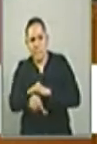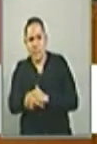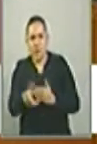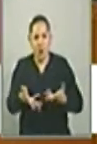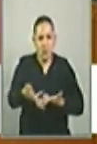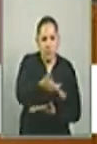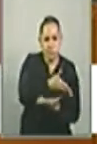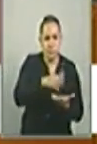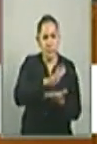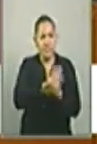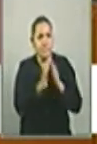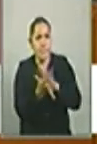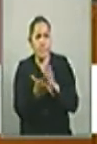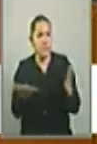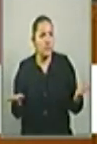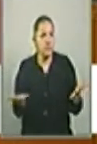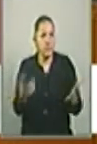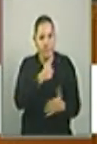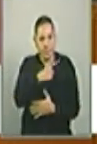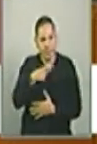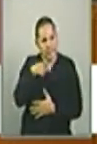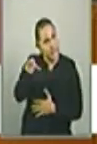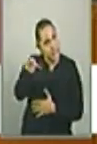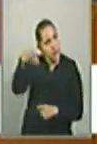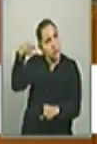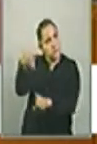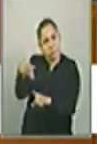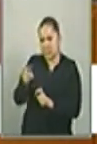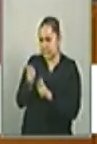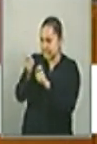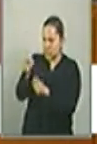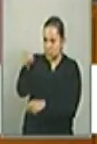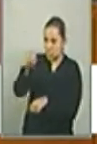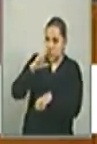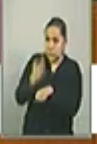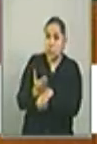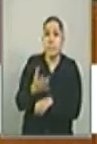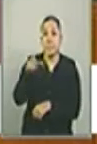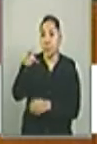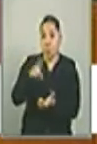a la capacidad de armamento y de operación logística, sino